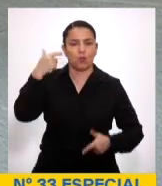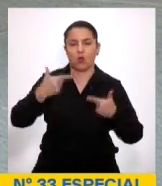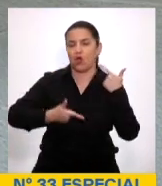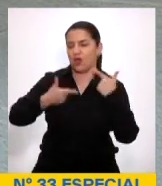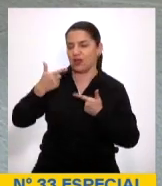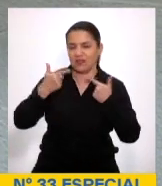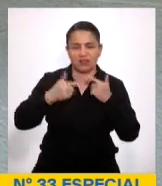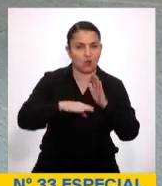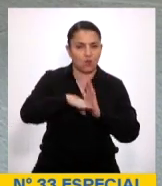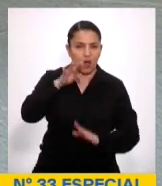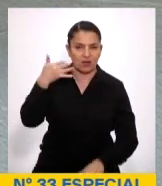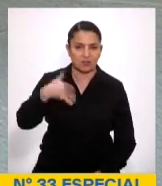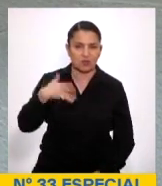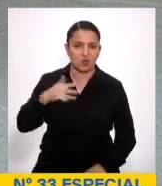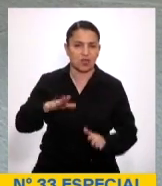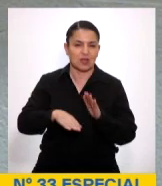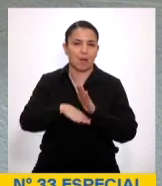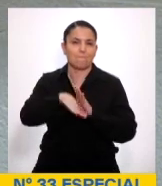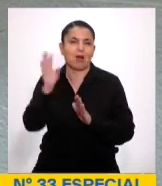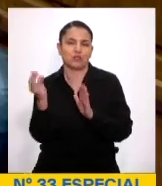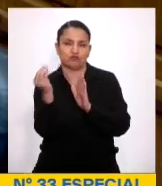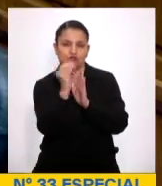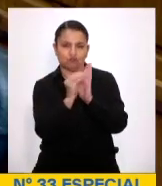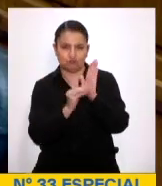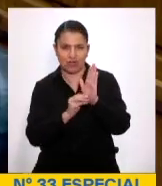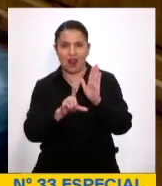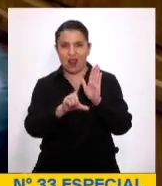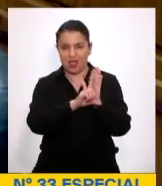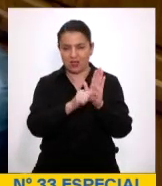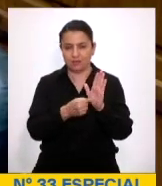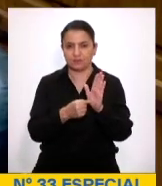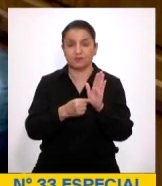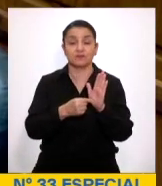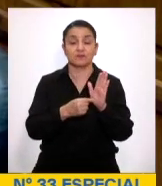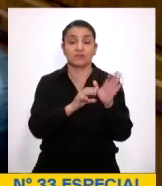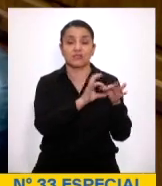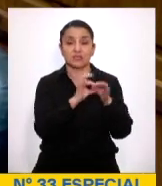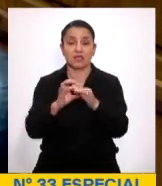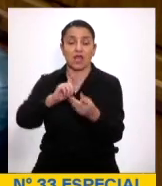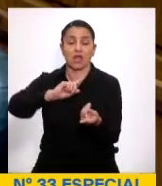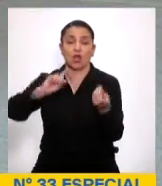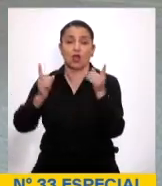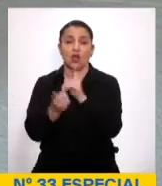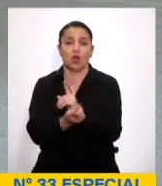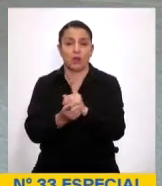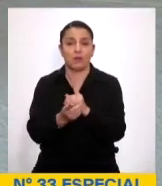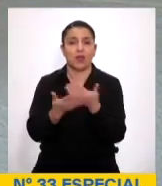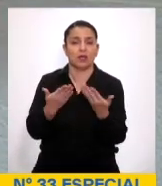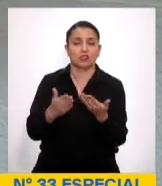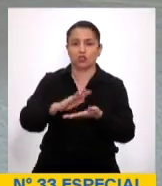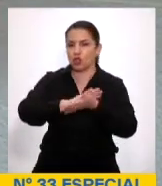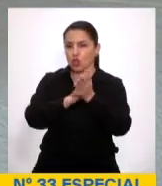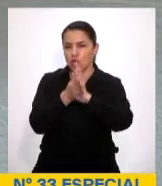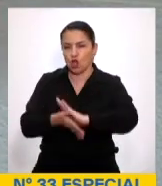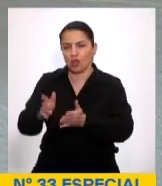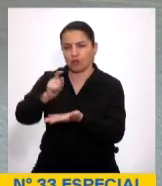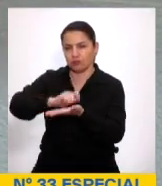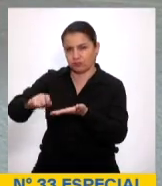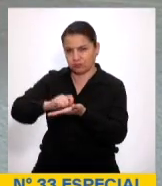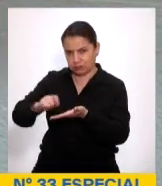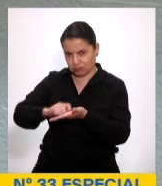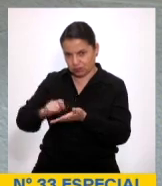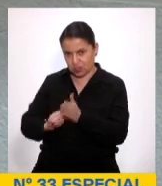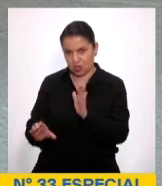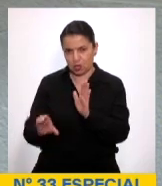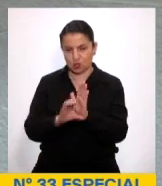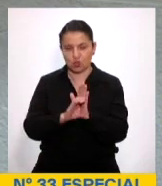trascendencia y de mayor contenido jurídico llegó a convertirse en el fundamento de todos los ensayos constitucionales esto